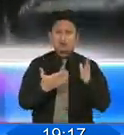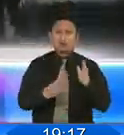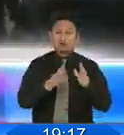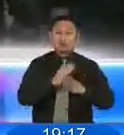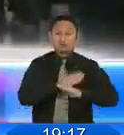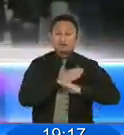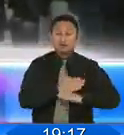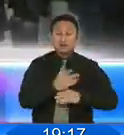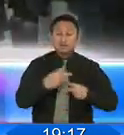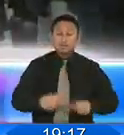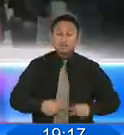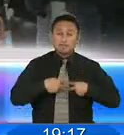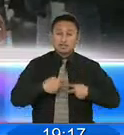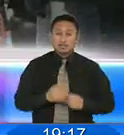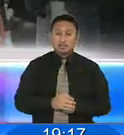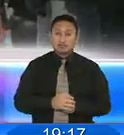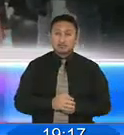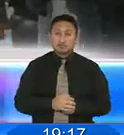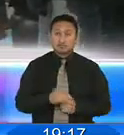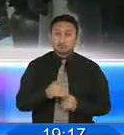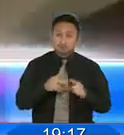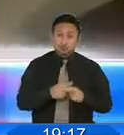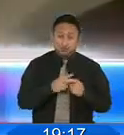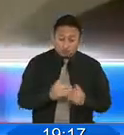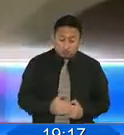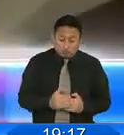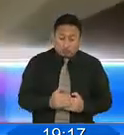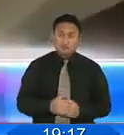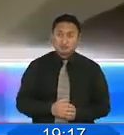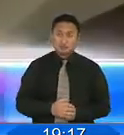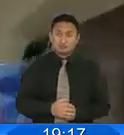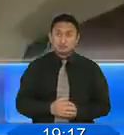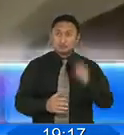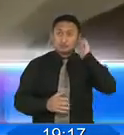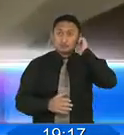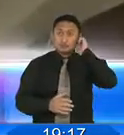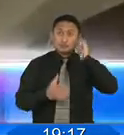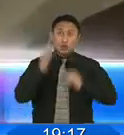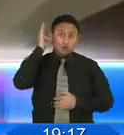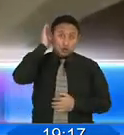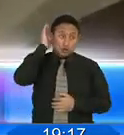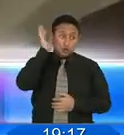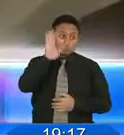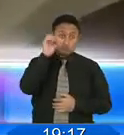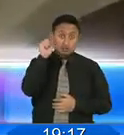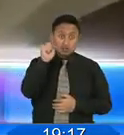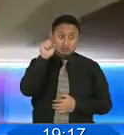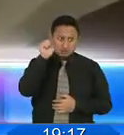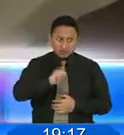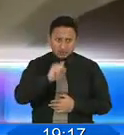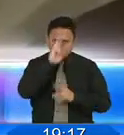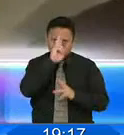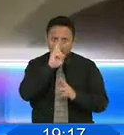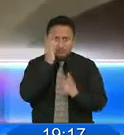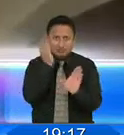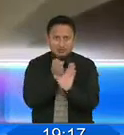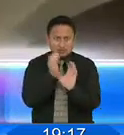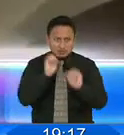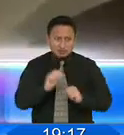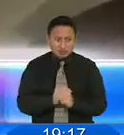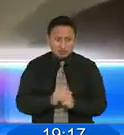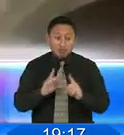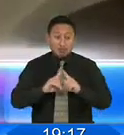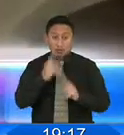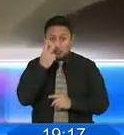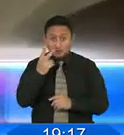defensa de la vida desde la concepción. Mujer, por supuesto que tiene derecho a la integridad física y psíquica, pero como usted ve,